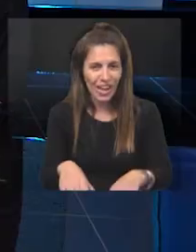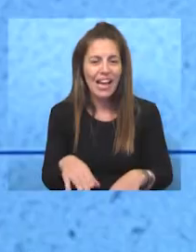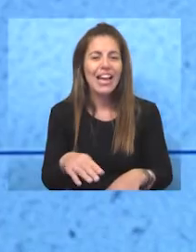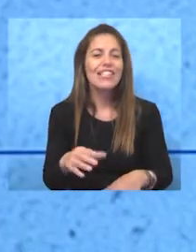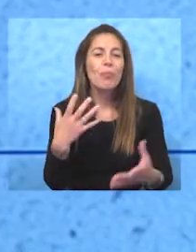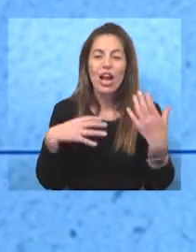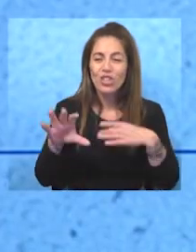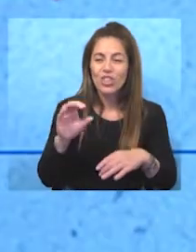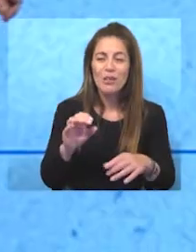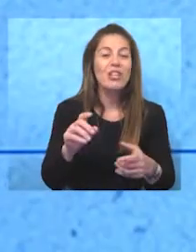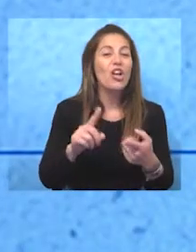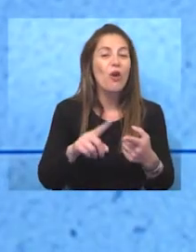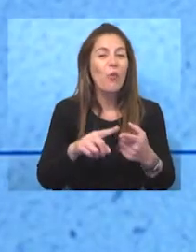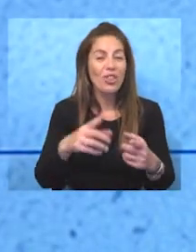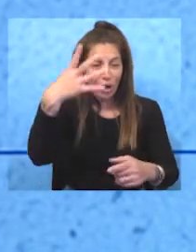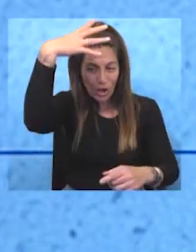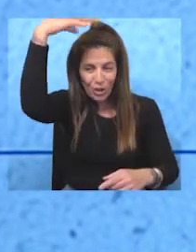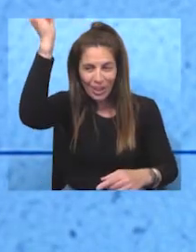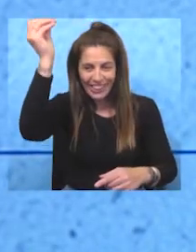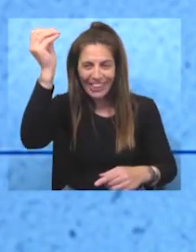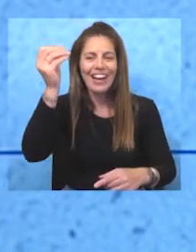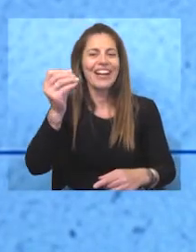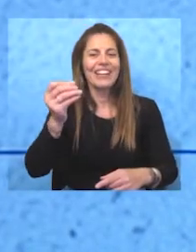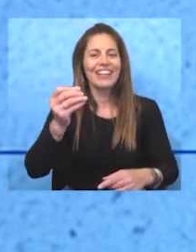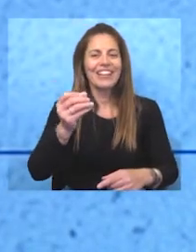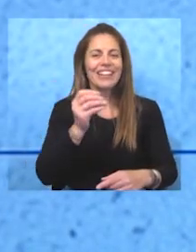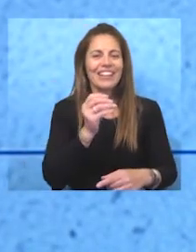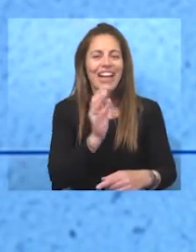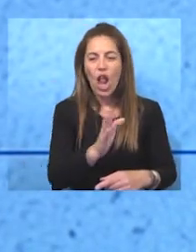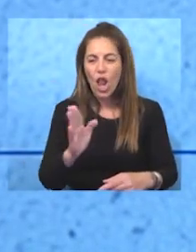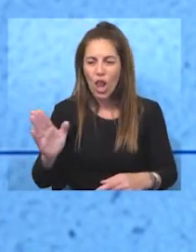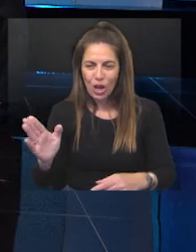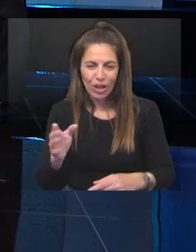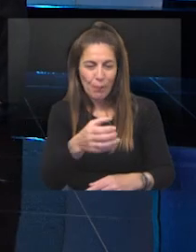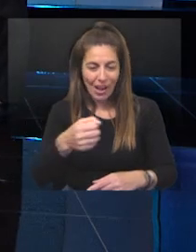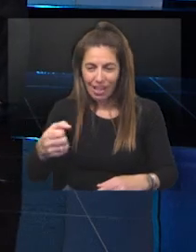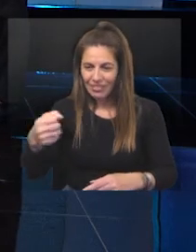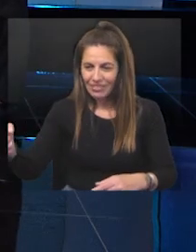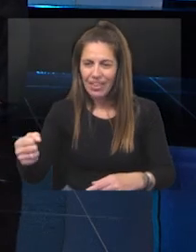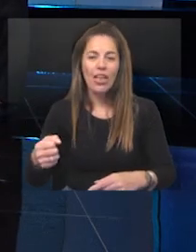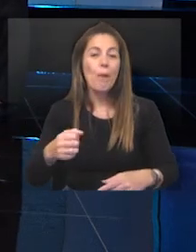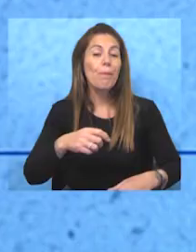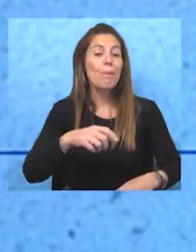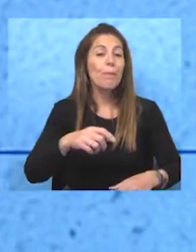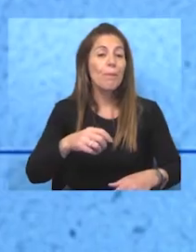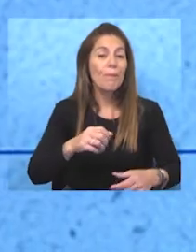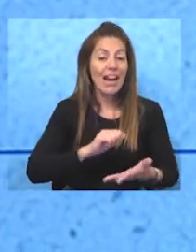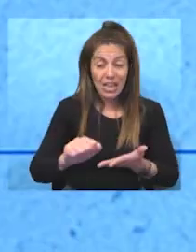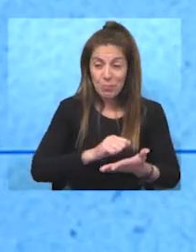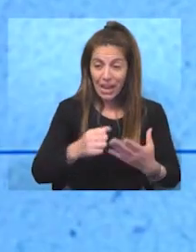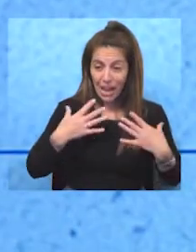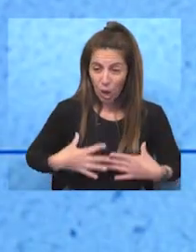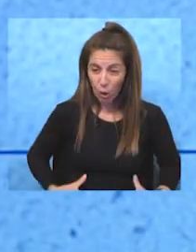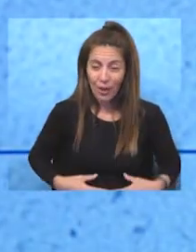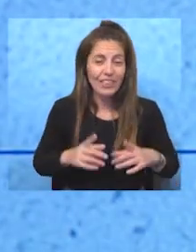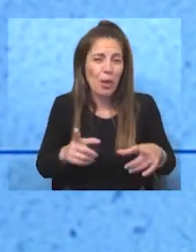Ojeda eh lockers laundry qué moderno que está Lo que pasa que Hay que hablarle a la gente